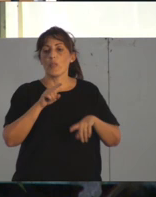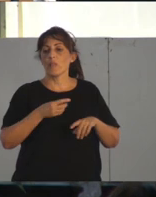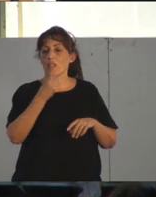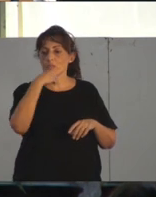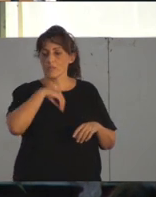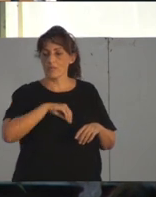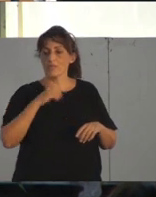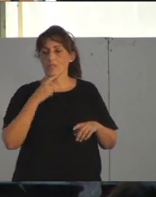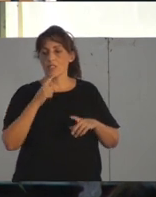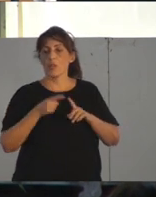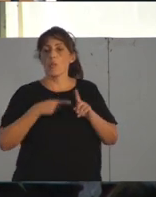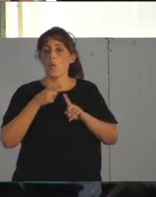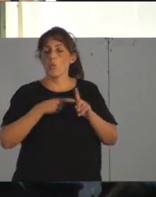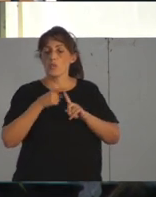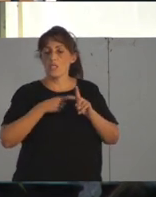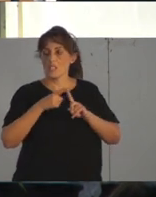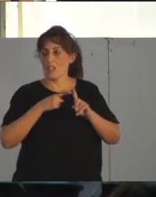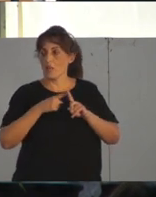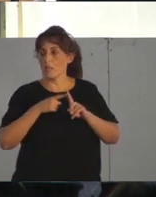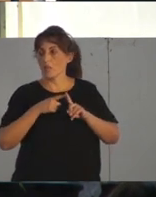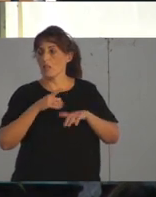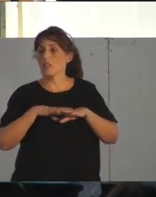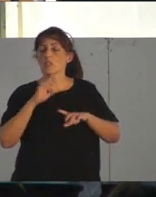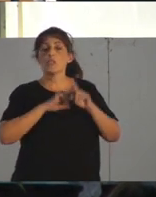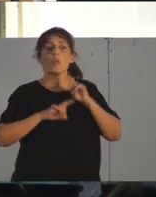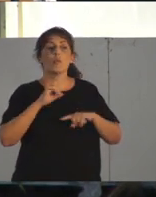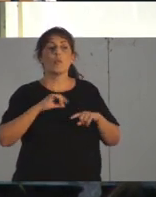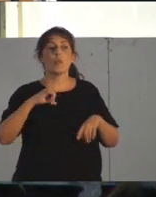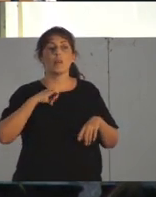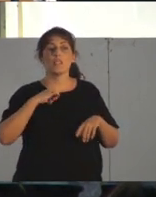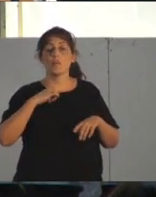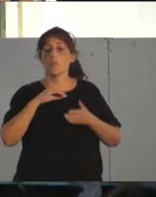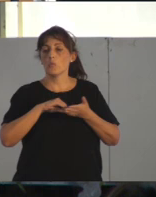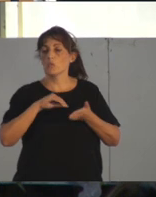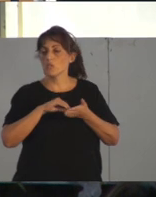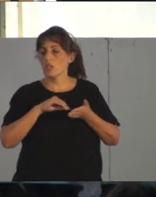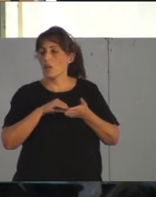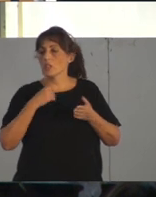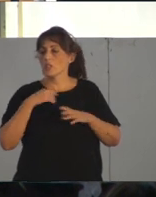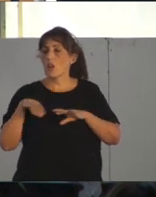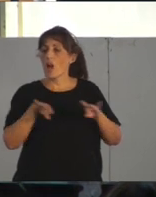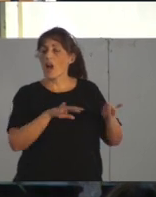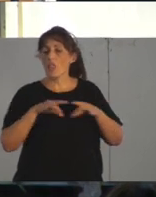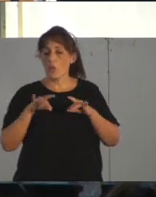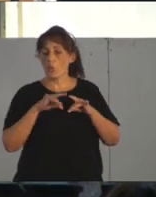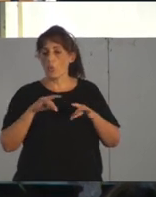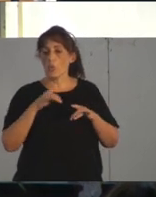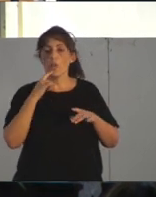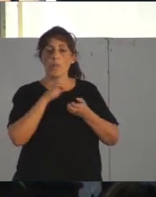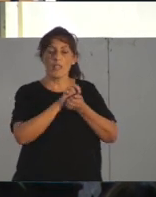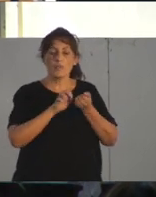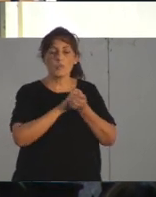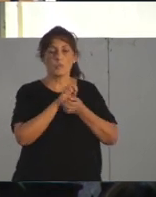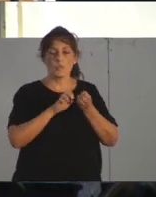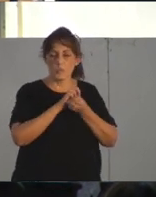principio empezamos a utilizar las que hay en el mercado, pero el problema que teníamos es que tenían demasiados azúcares y que luego en la boca se